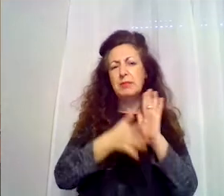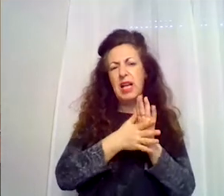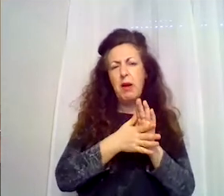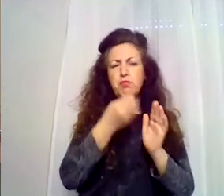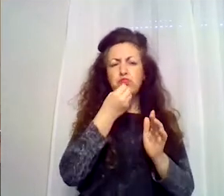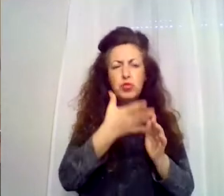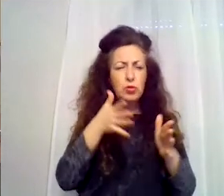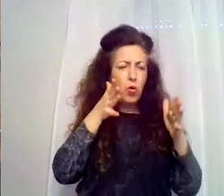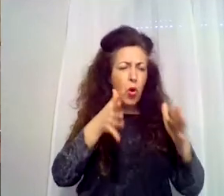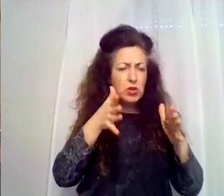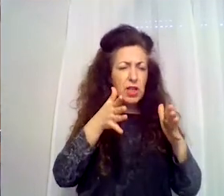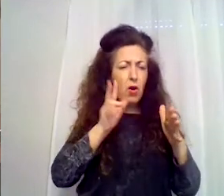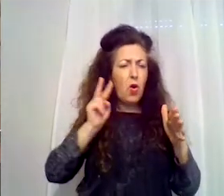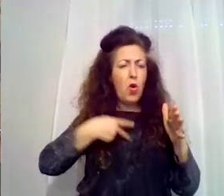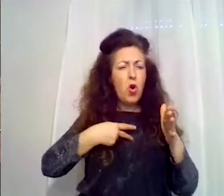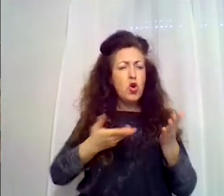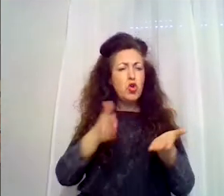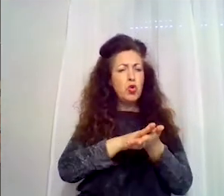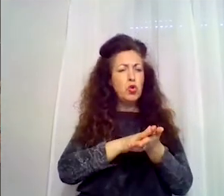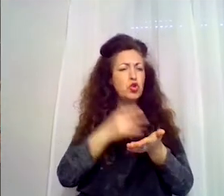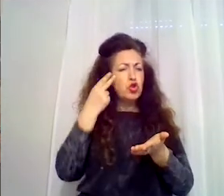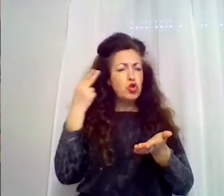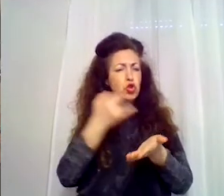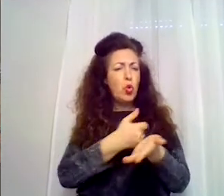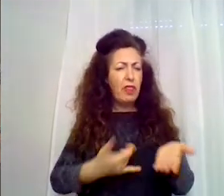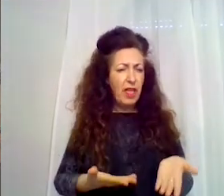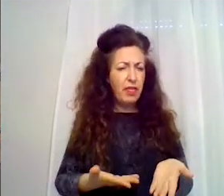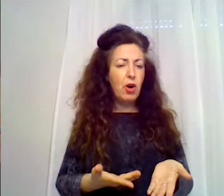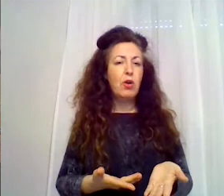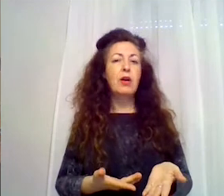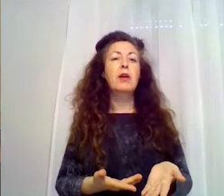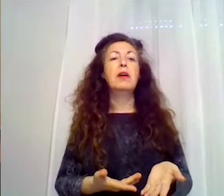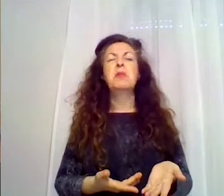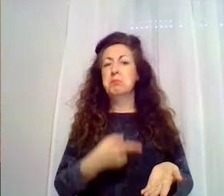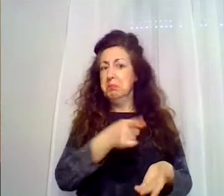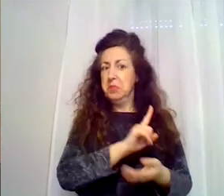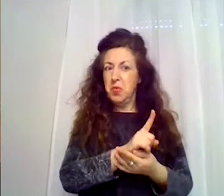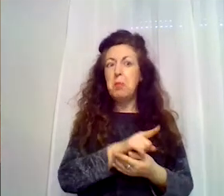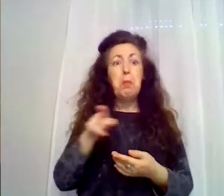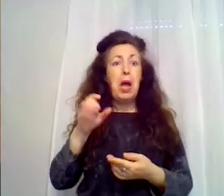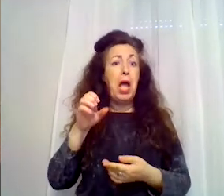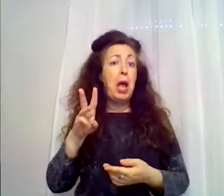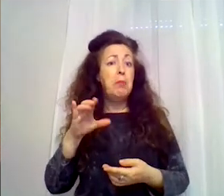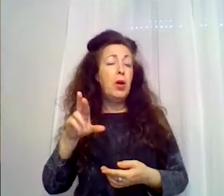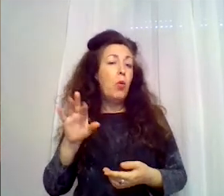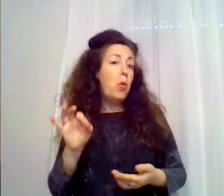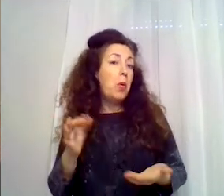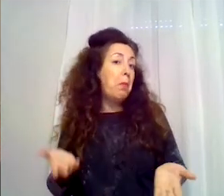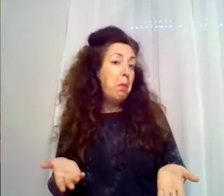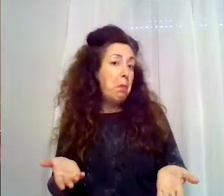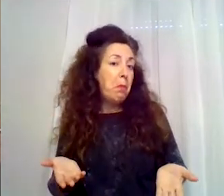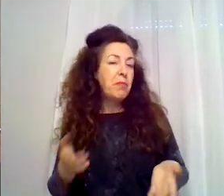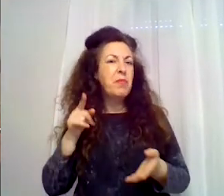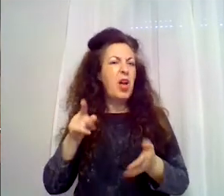Luis Antonio, del epicureísmo, de Epicuro, ese jardín donde todo el mundo follaba y todo el mundo bebía hasta la